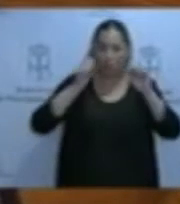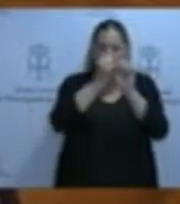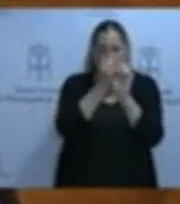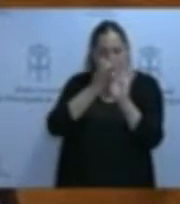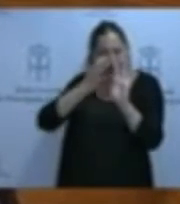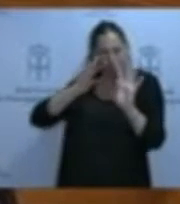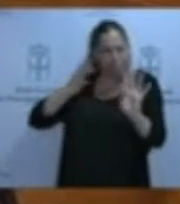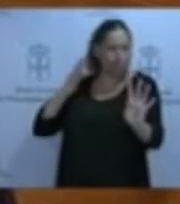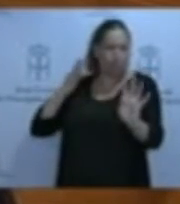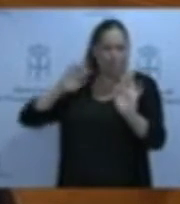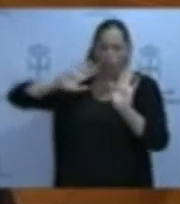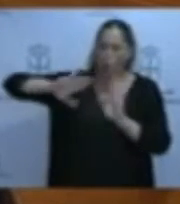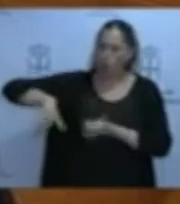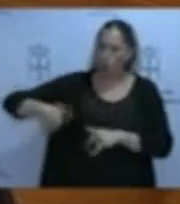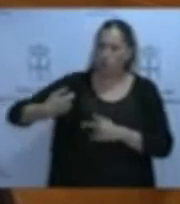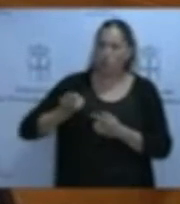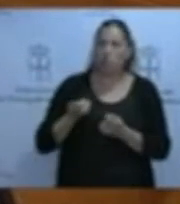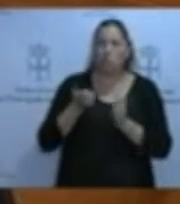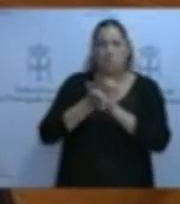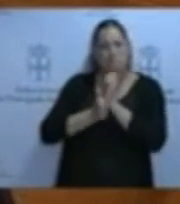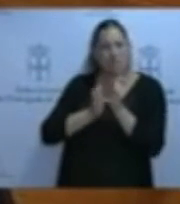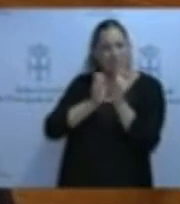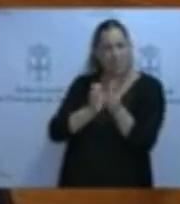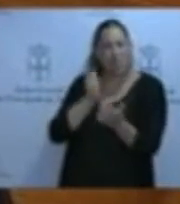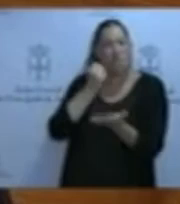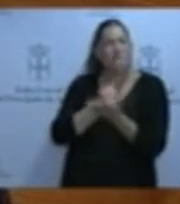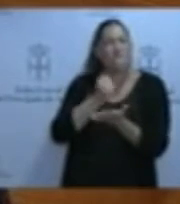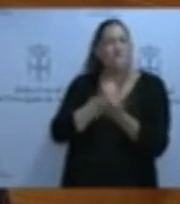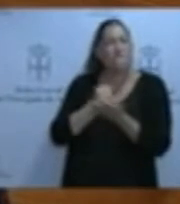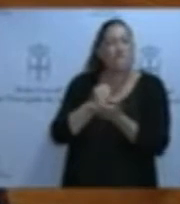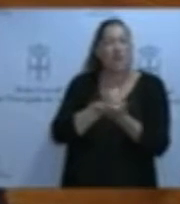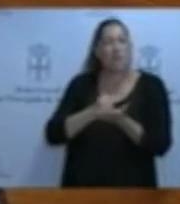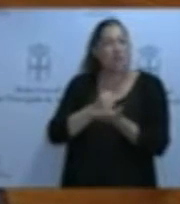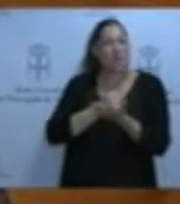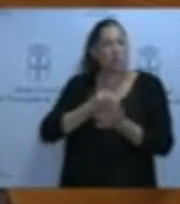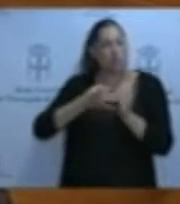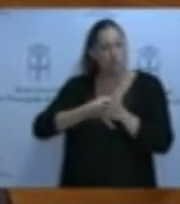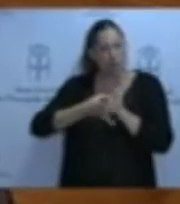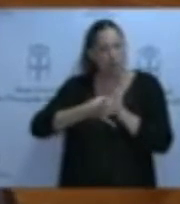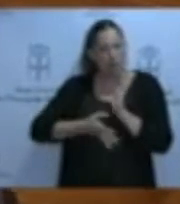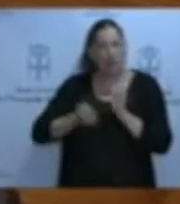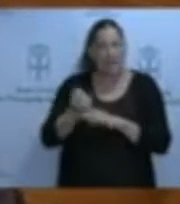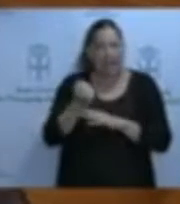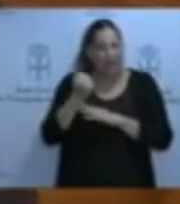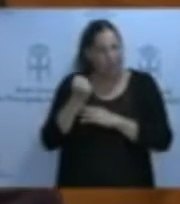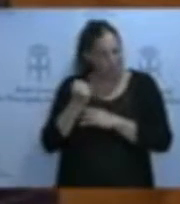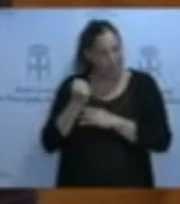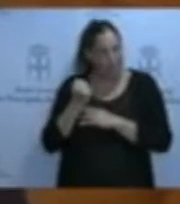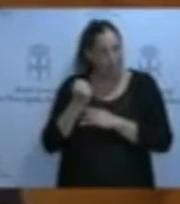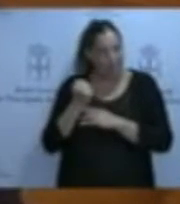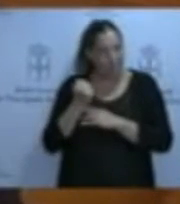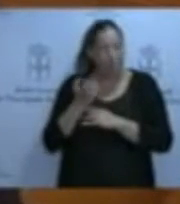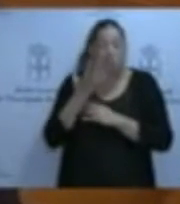los últimos en ofrecer una prestación farmacéutica de calidad y de reducir costes. Por eso me gustaría que nos